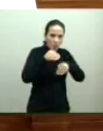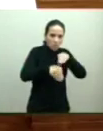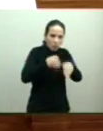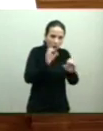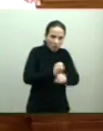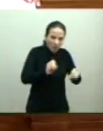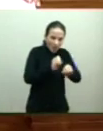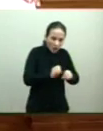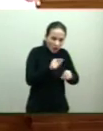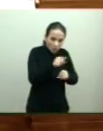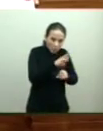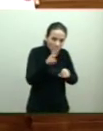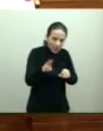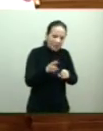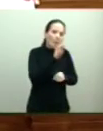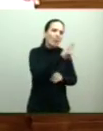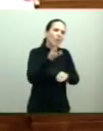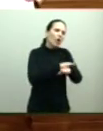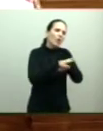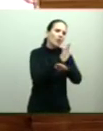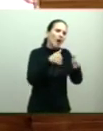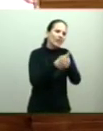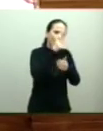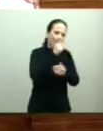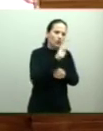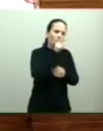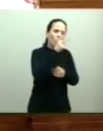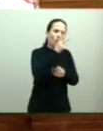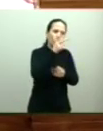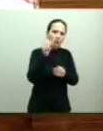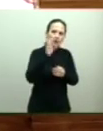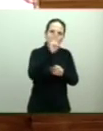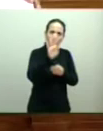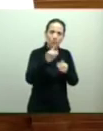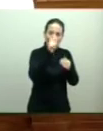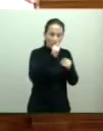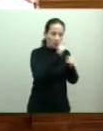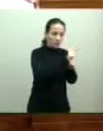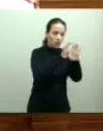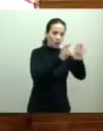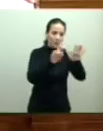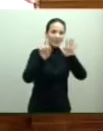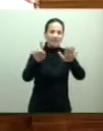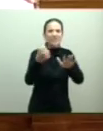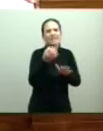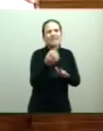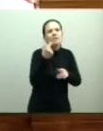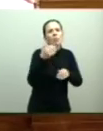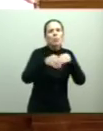El Partido Popular gobernó hasta el año 2004, desde el 96. ¿Qué pasó con el Pozo Samuño?